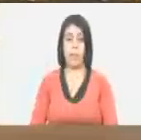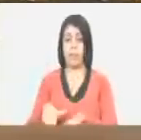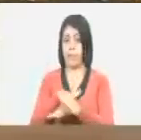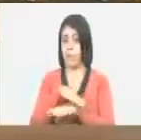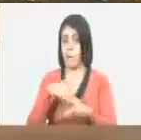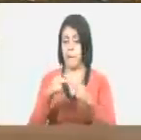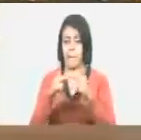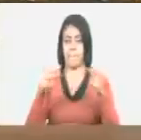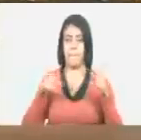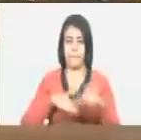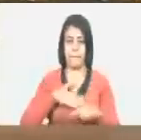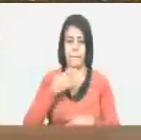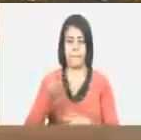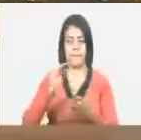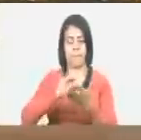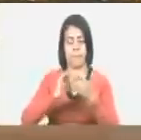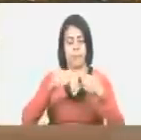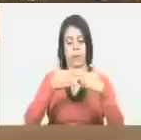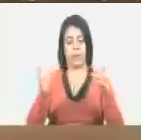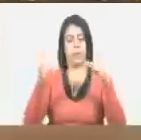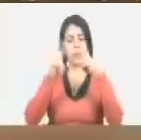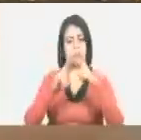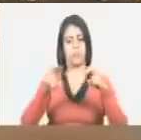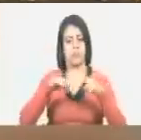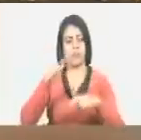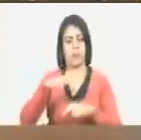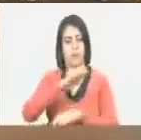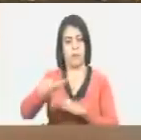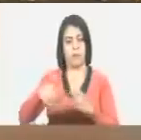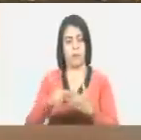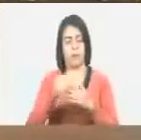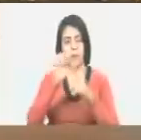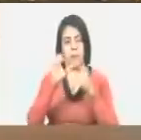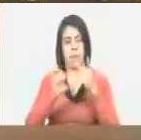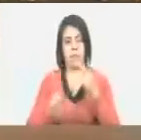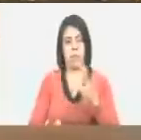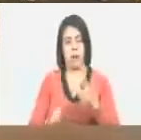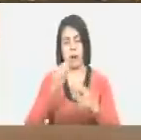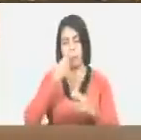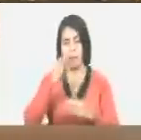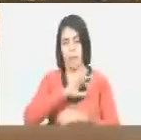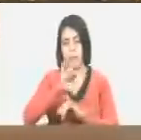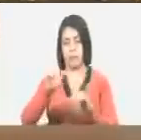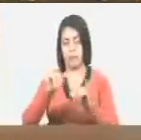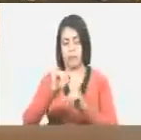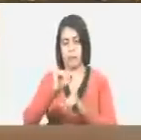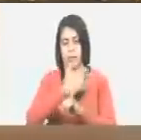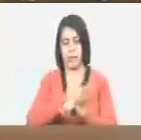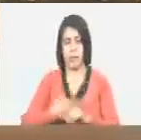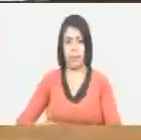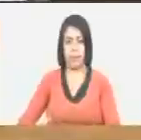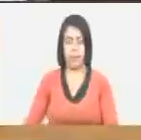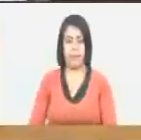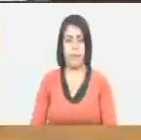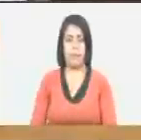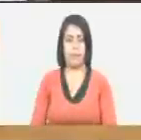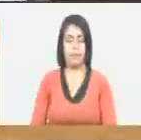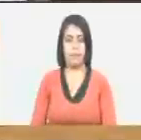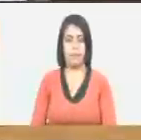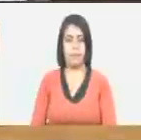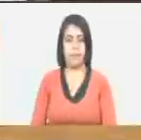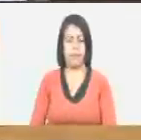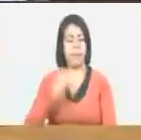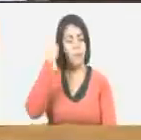Ministerio Público podrá reabrir la investigación cuando surjan nuevos elementos de convicción. Es todo, señor presidente.